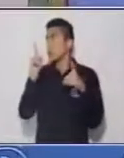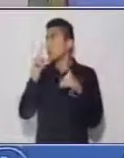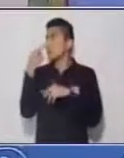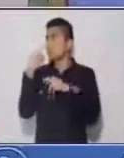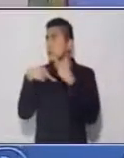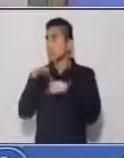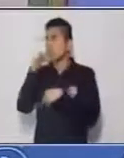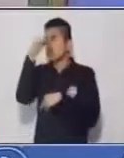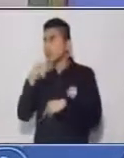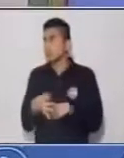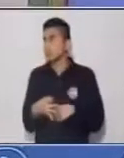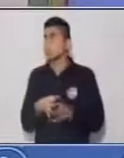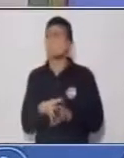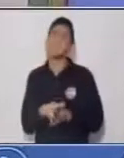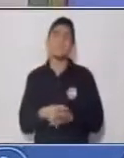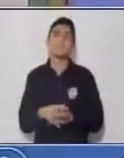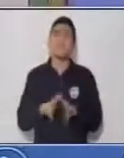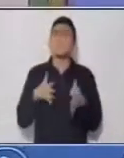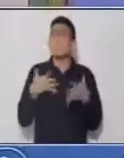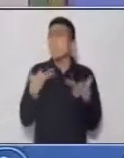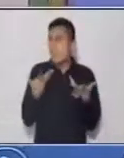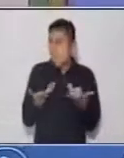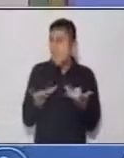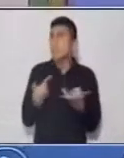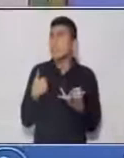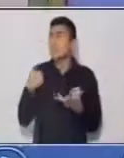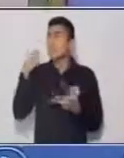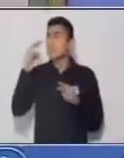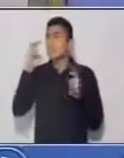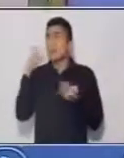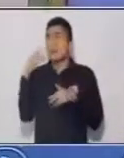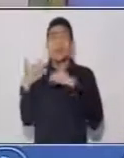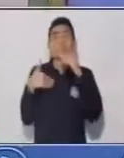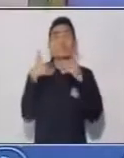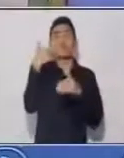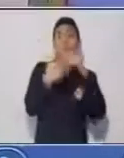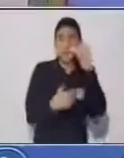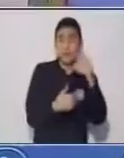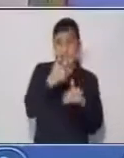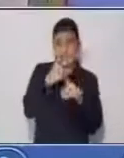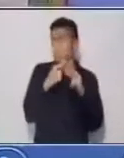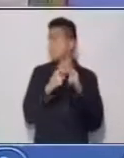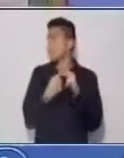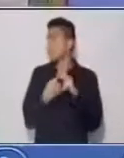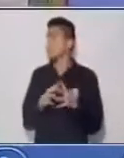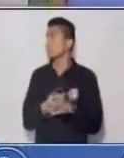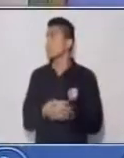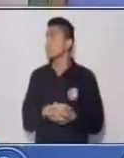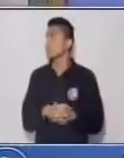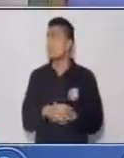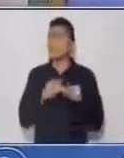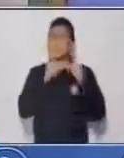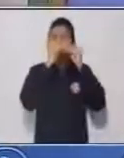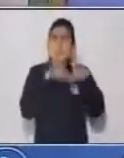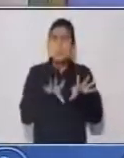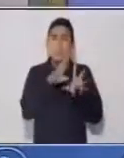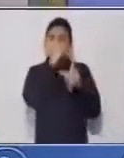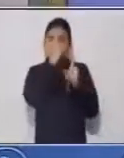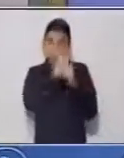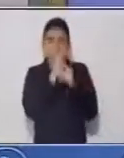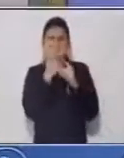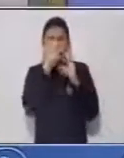función original, ¿verdad? Porque en el proceso de ir de la función a la derivada, se pierden con